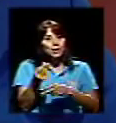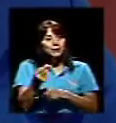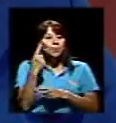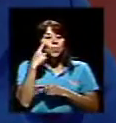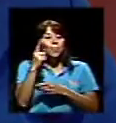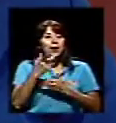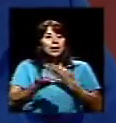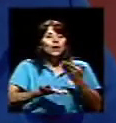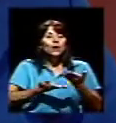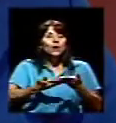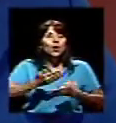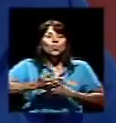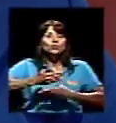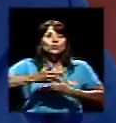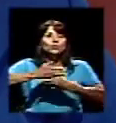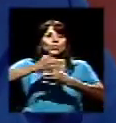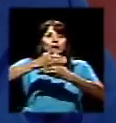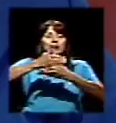la torre